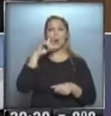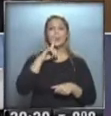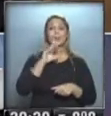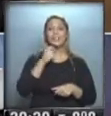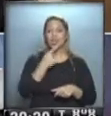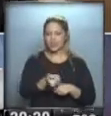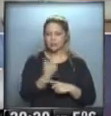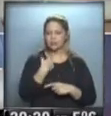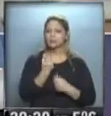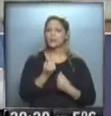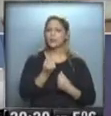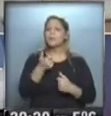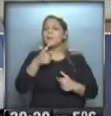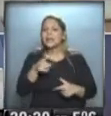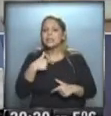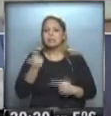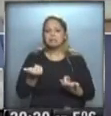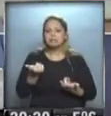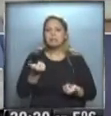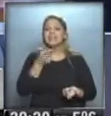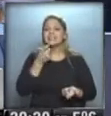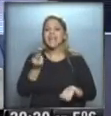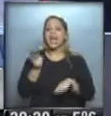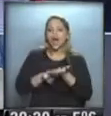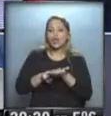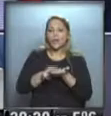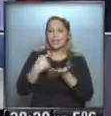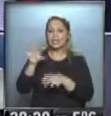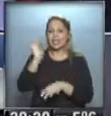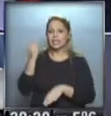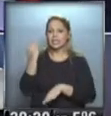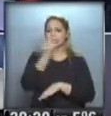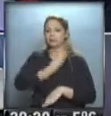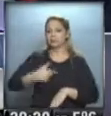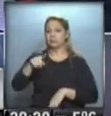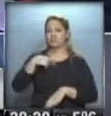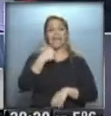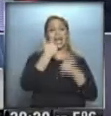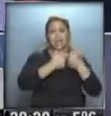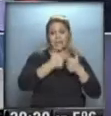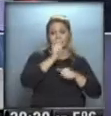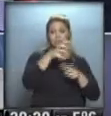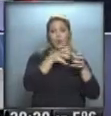fue la famosa reelección, que fue un argumento que usaron mucho los candidatos de la oposición.